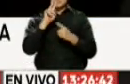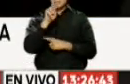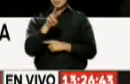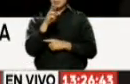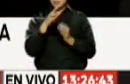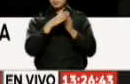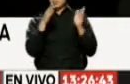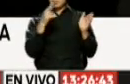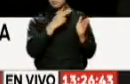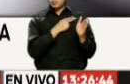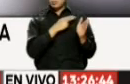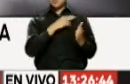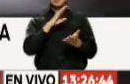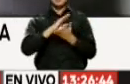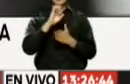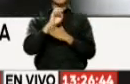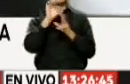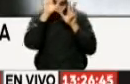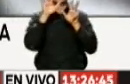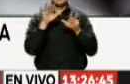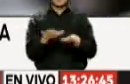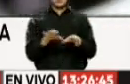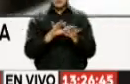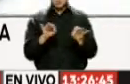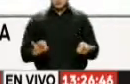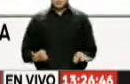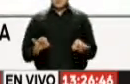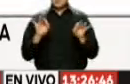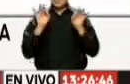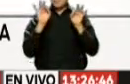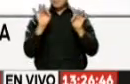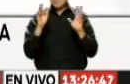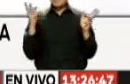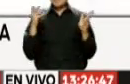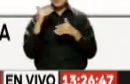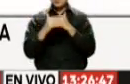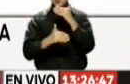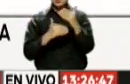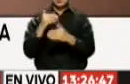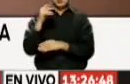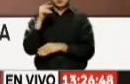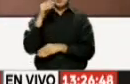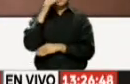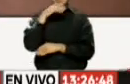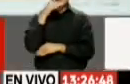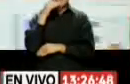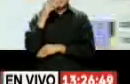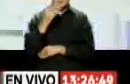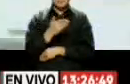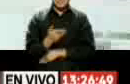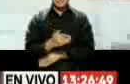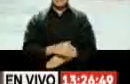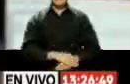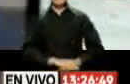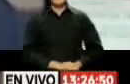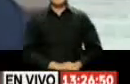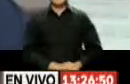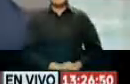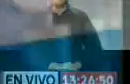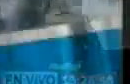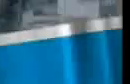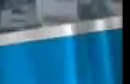Universidad Central del Ecuador entregó 8.000 títulos de tercer nivel mediante el proceso de examen complexivo. Valeria Villarruel,